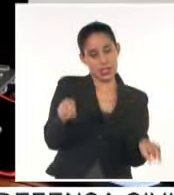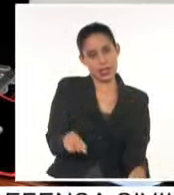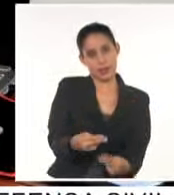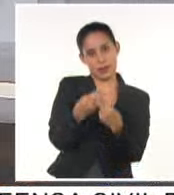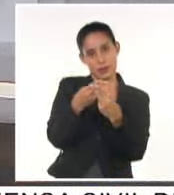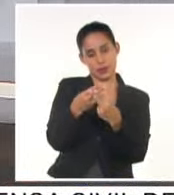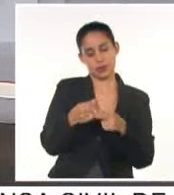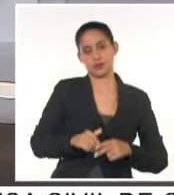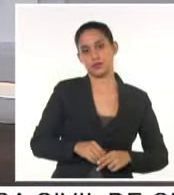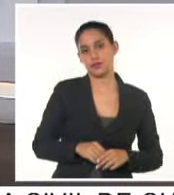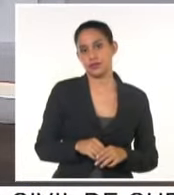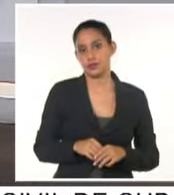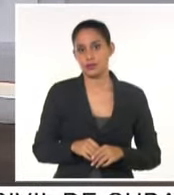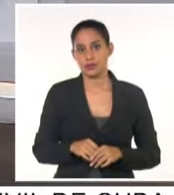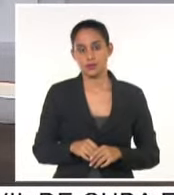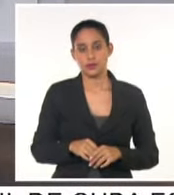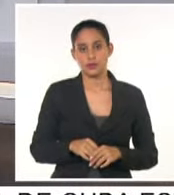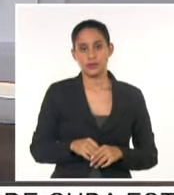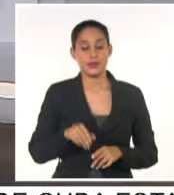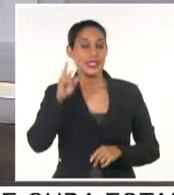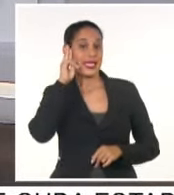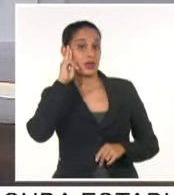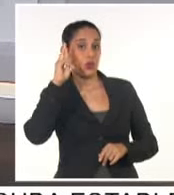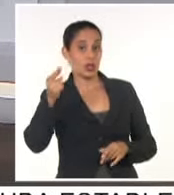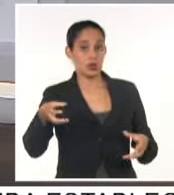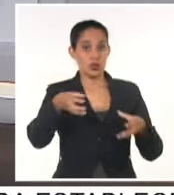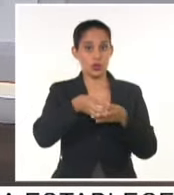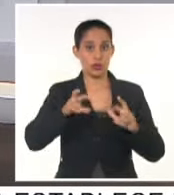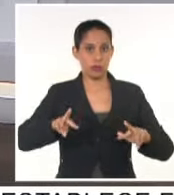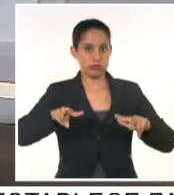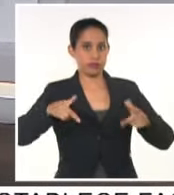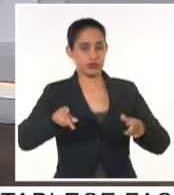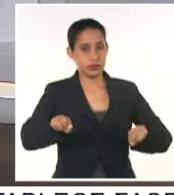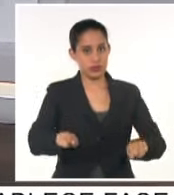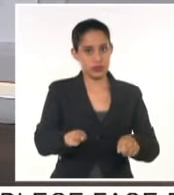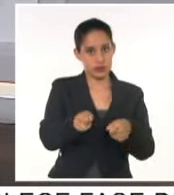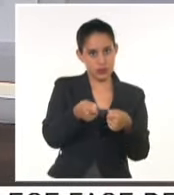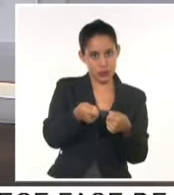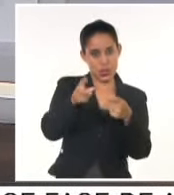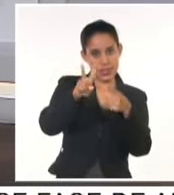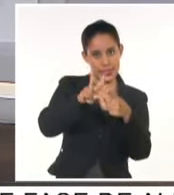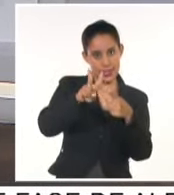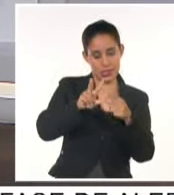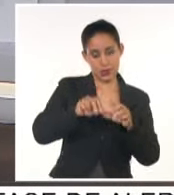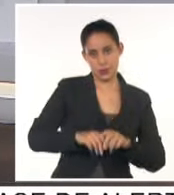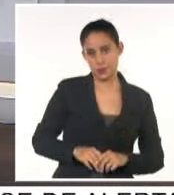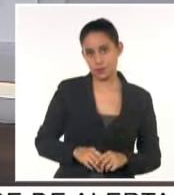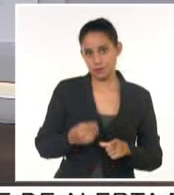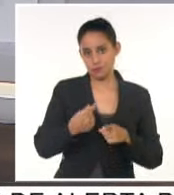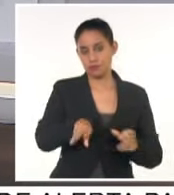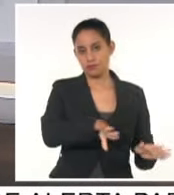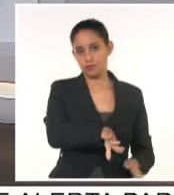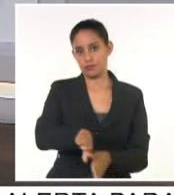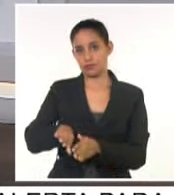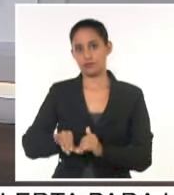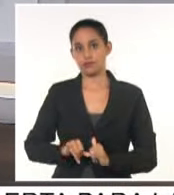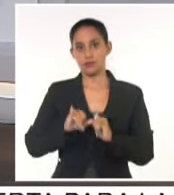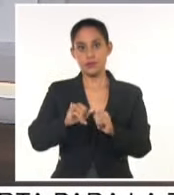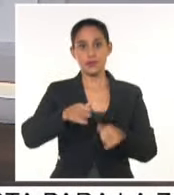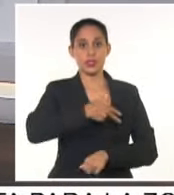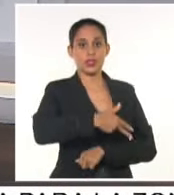preparación. Recuerden que el Premier será transmitido en vivo por Radio y Telerebelde. Cambiando de tema, el tenis de mesa cubano